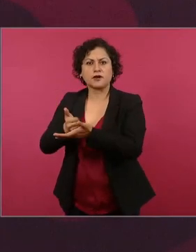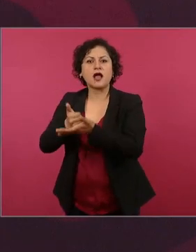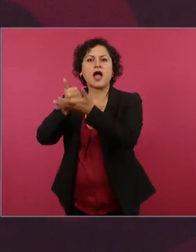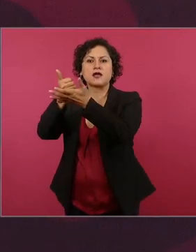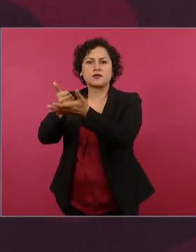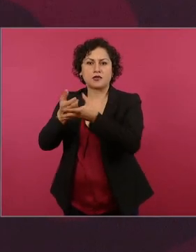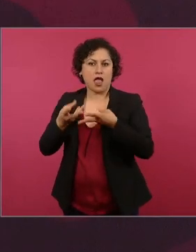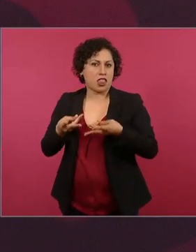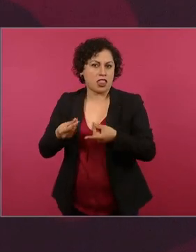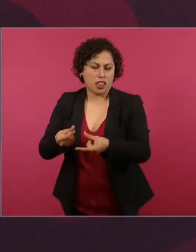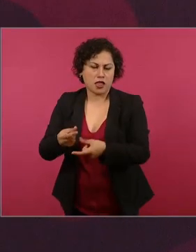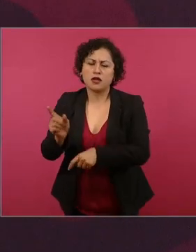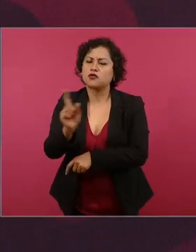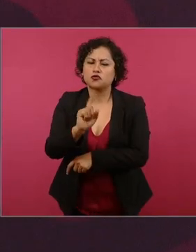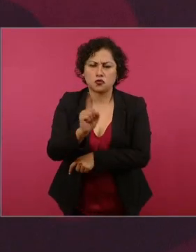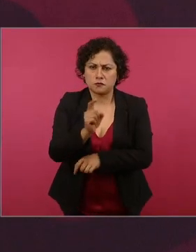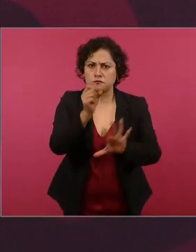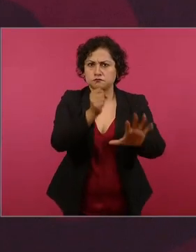de